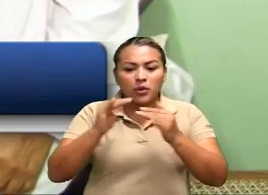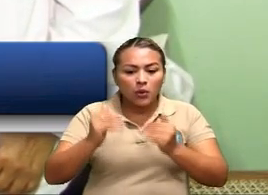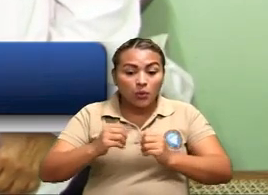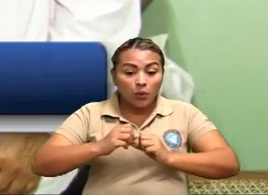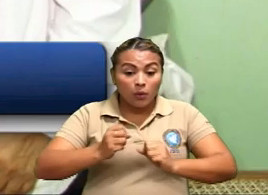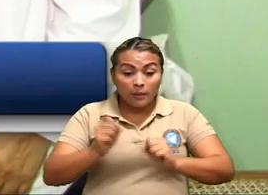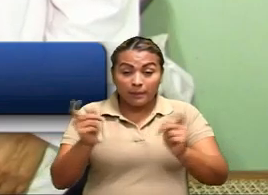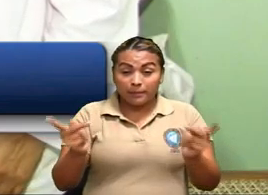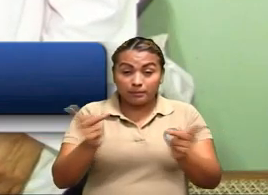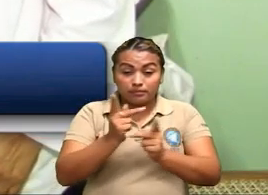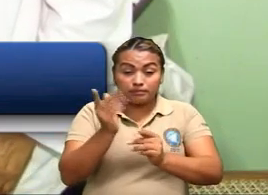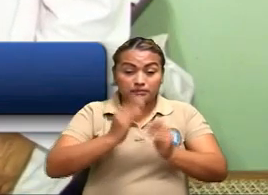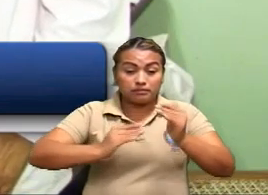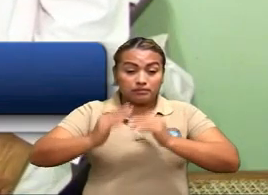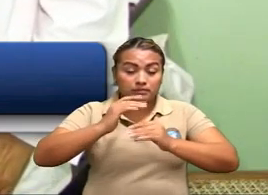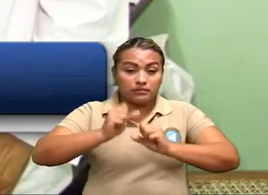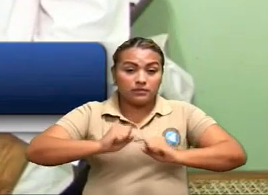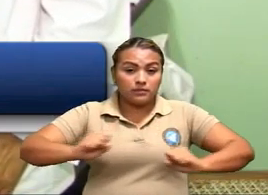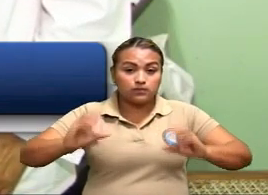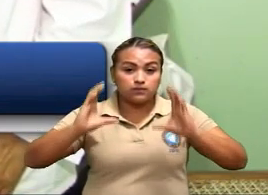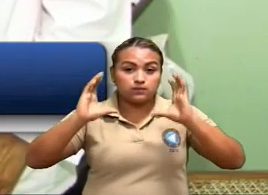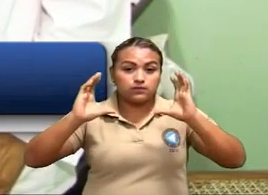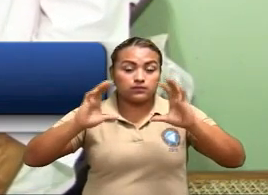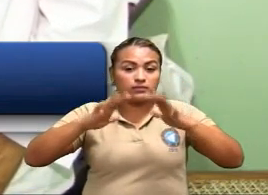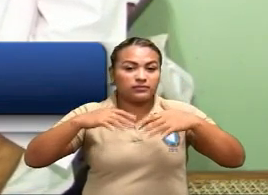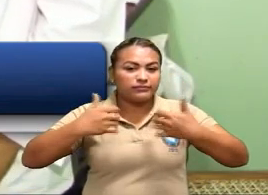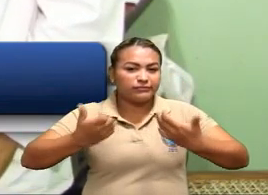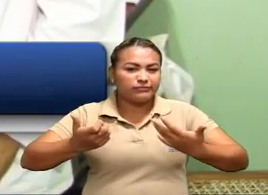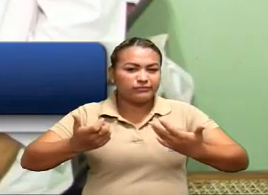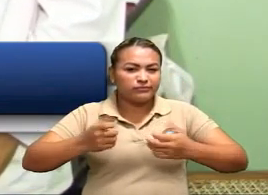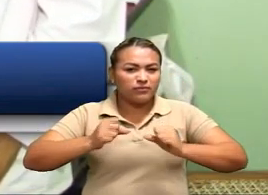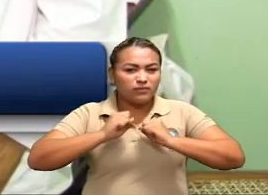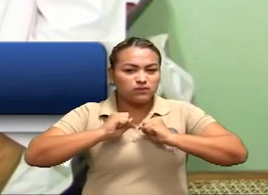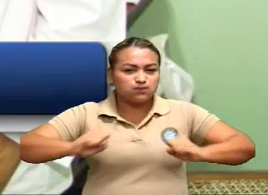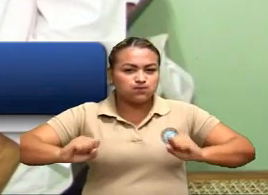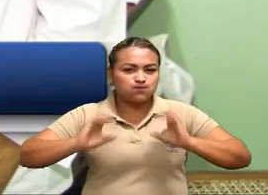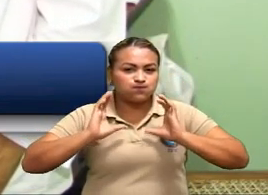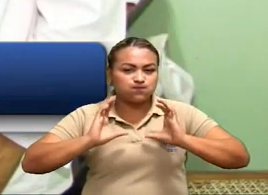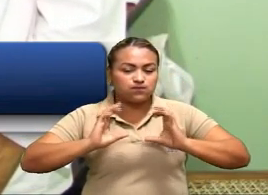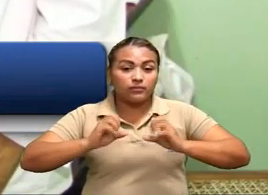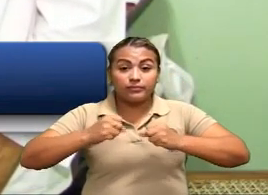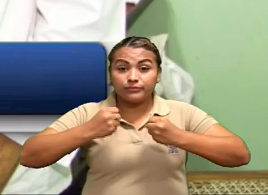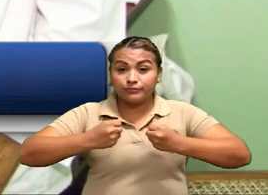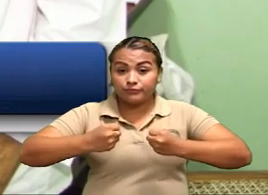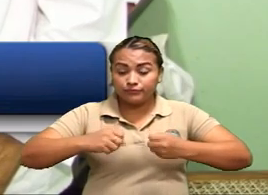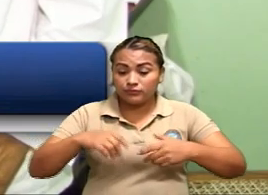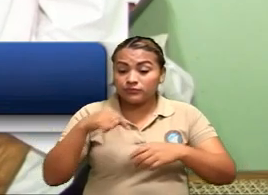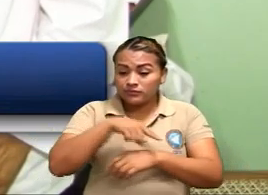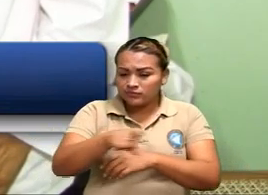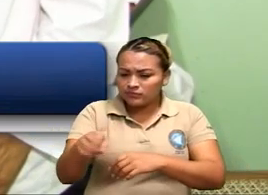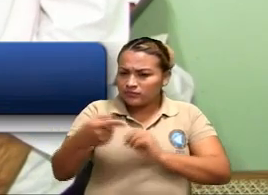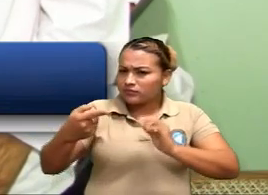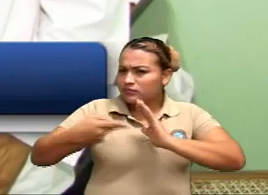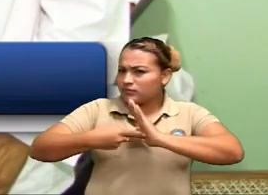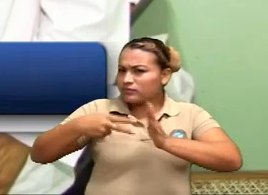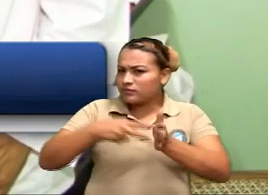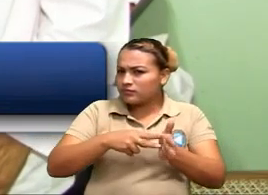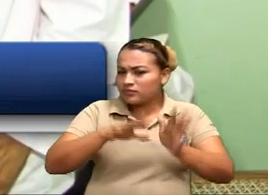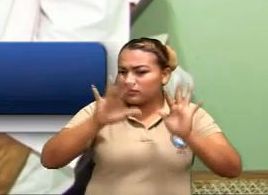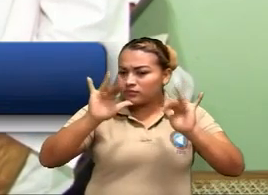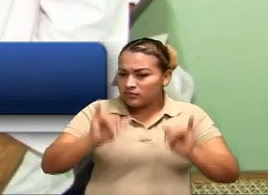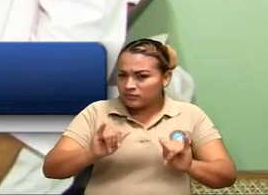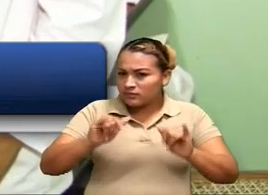sobrepeso o obeso, pues. Eso también es un indicador de que él, ya